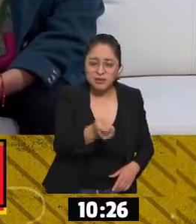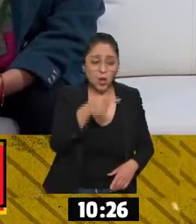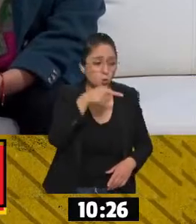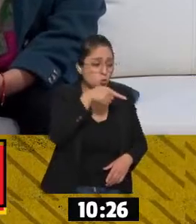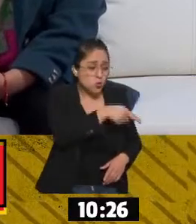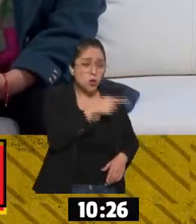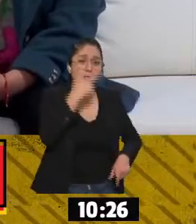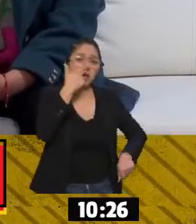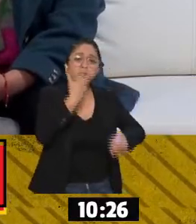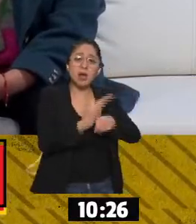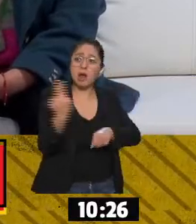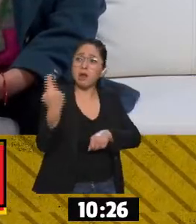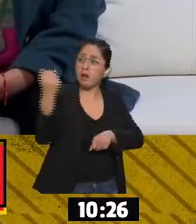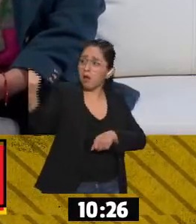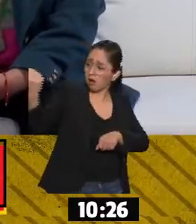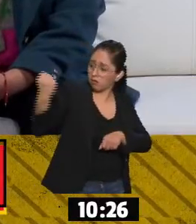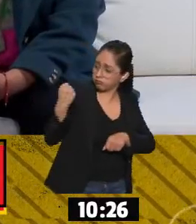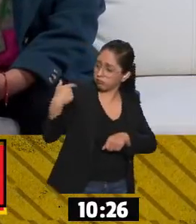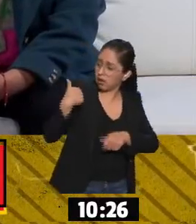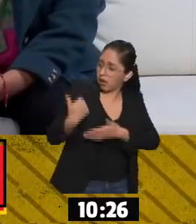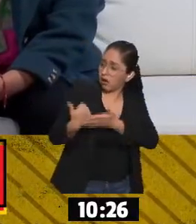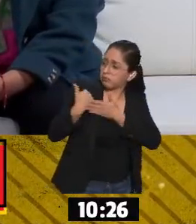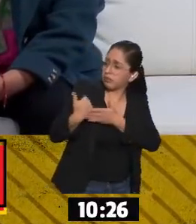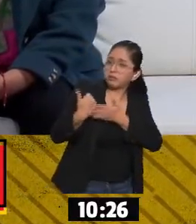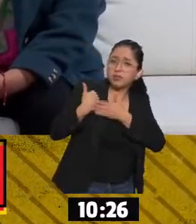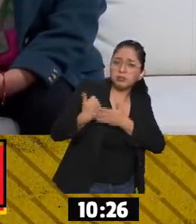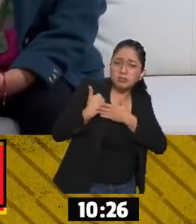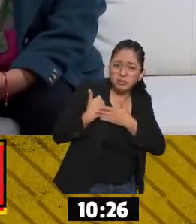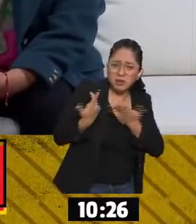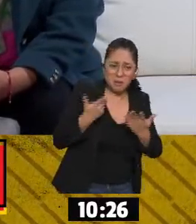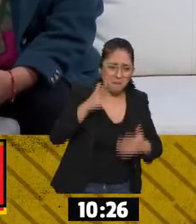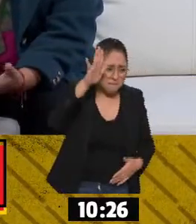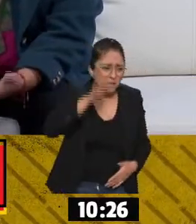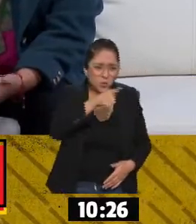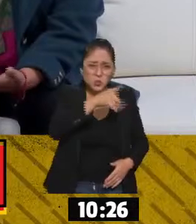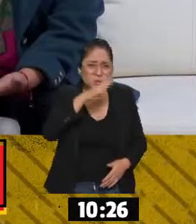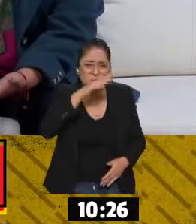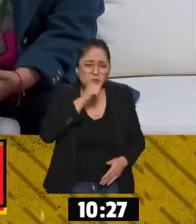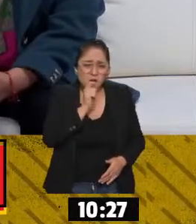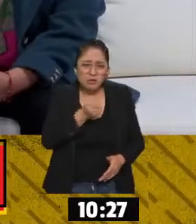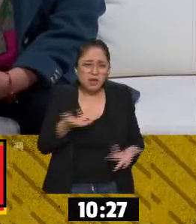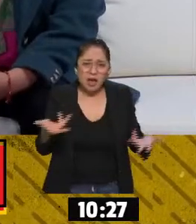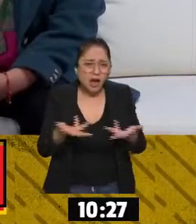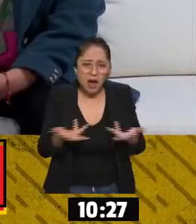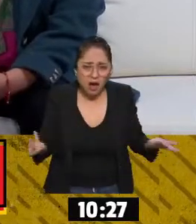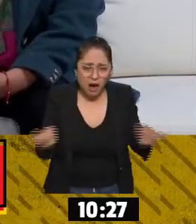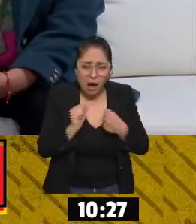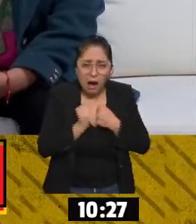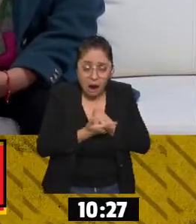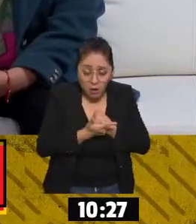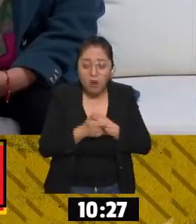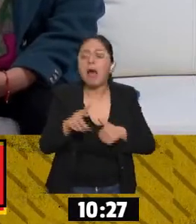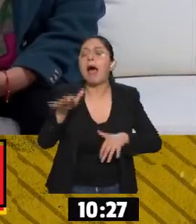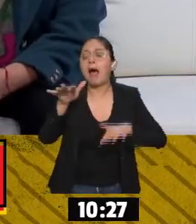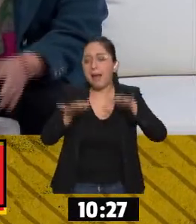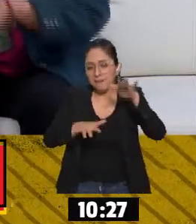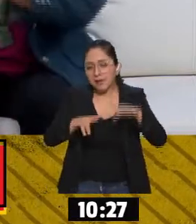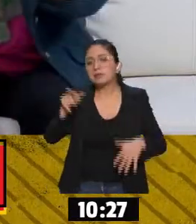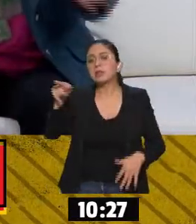¿no? Entonces, de repente el desconocimiento pues desata todos estos miedos, ¿no? Piensan que nos